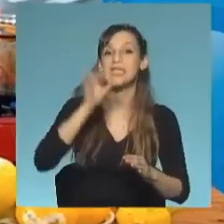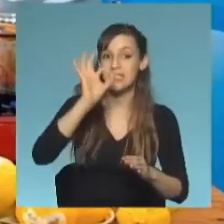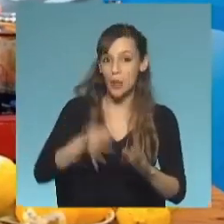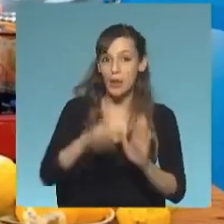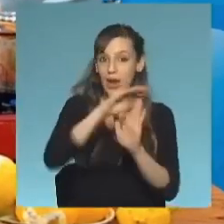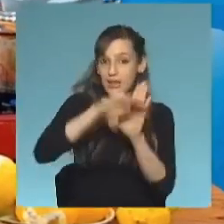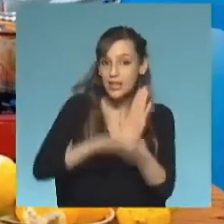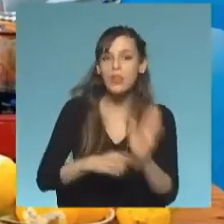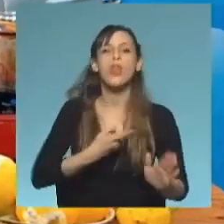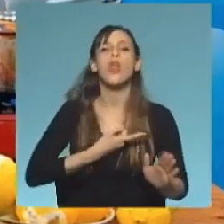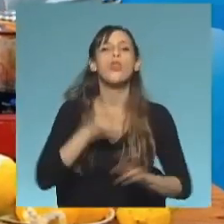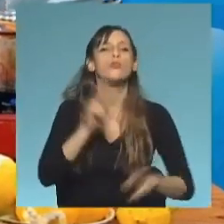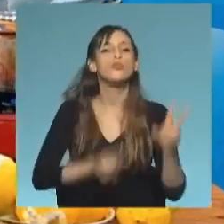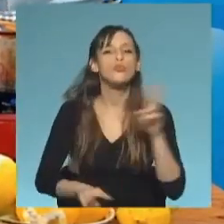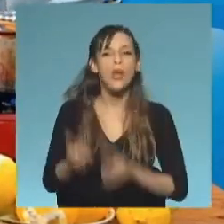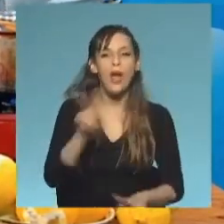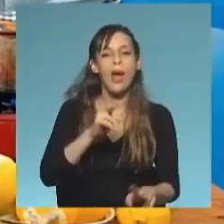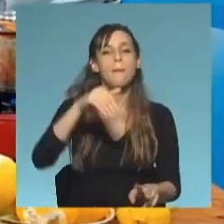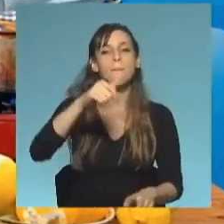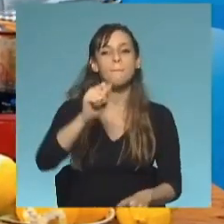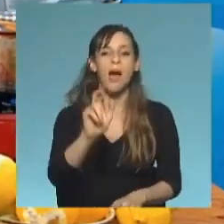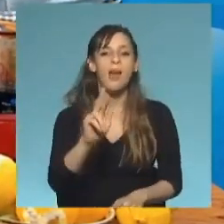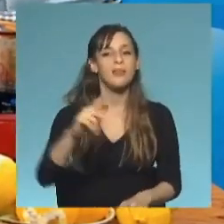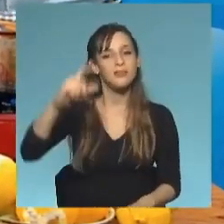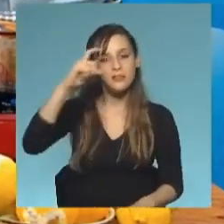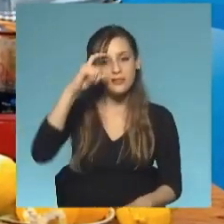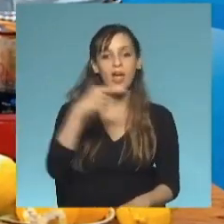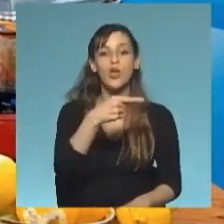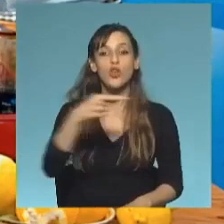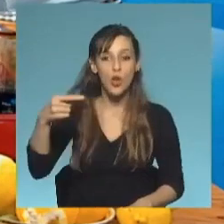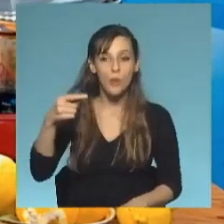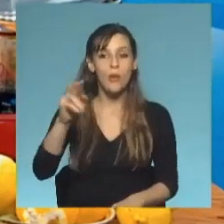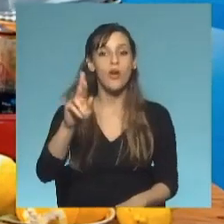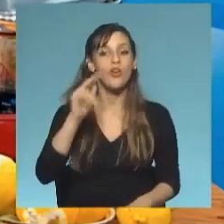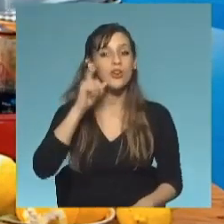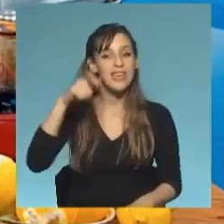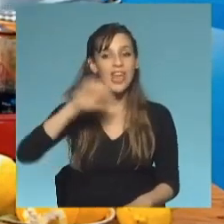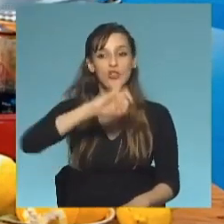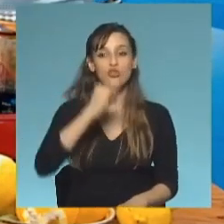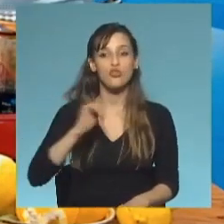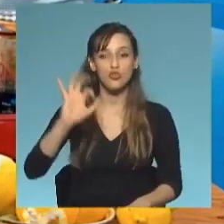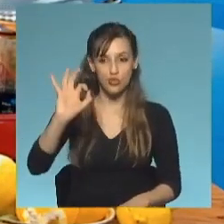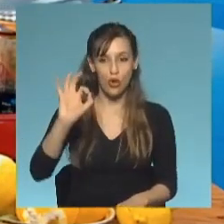en Marce-Rienzo, en mis redes, en Instagram, Marce-Rienzo, ahí